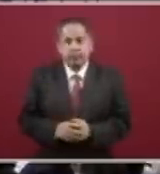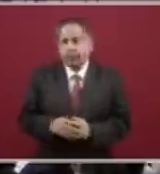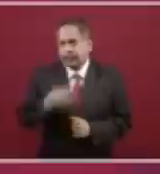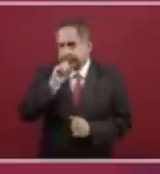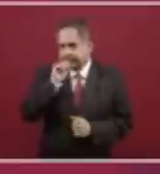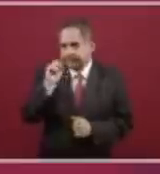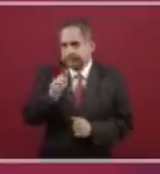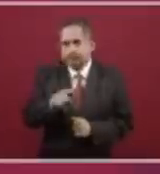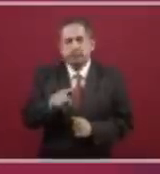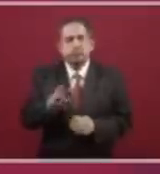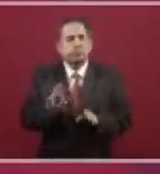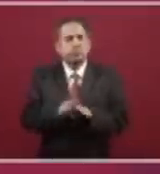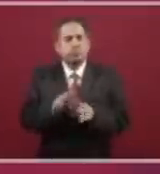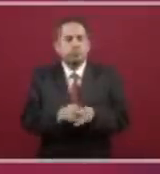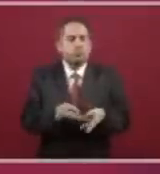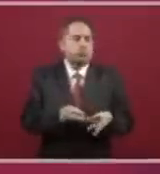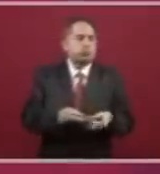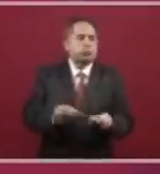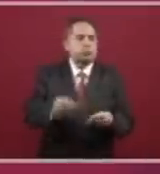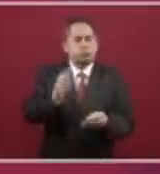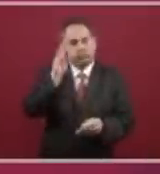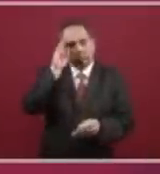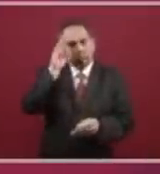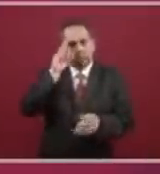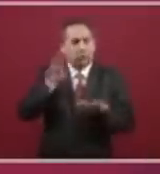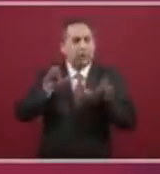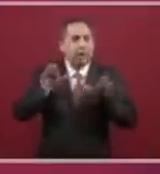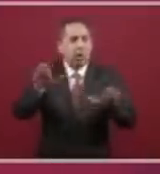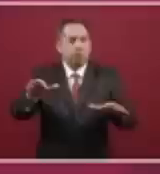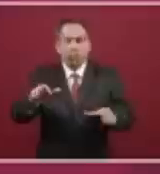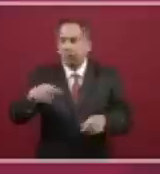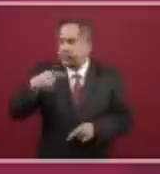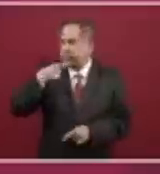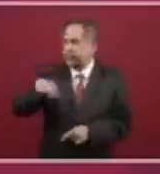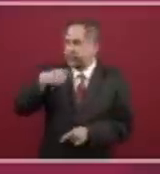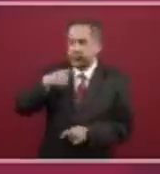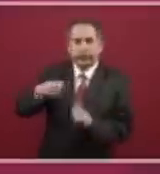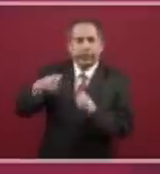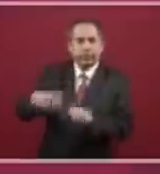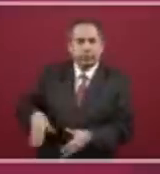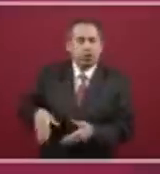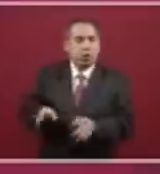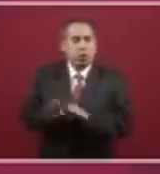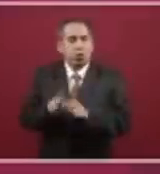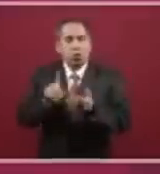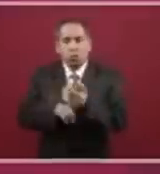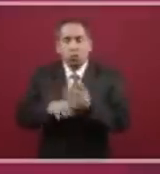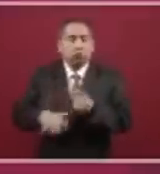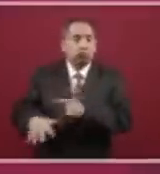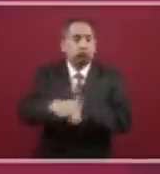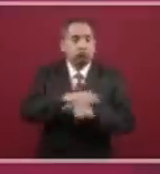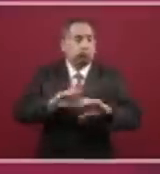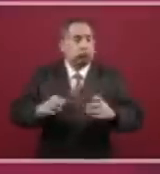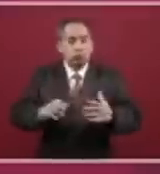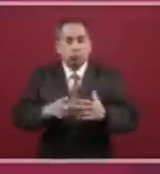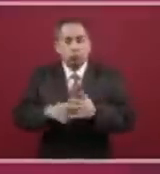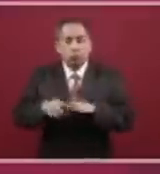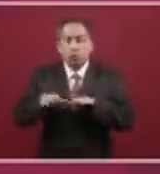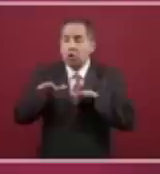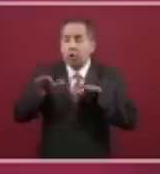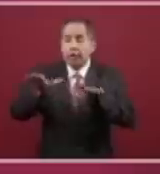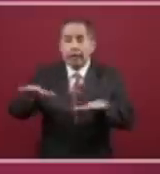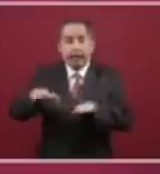el desperdicio de la infraestructura aeroportuaria existente y los riesgos del comportamiento de pistas e